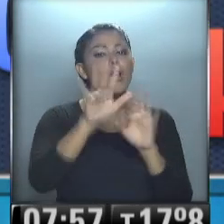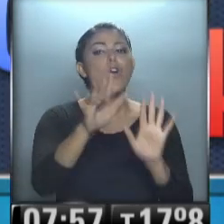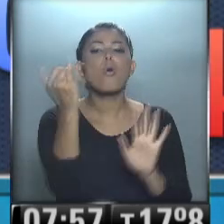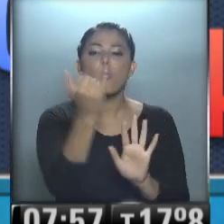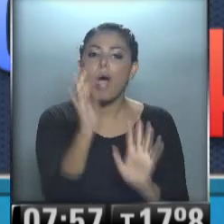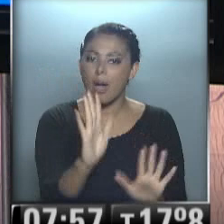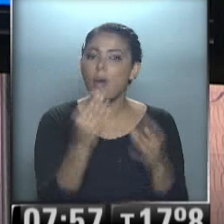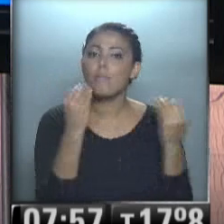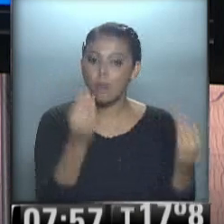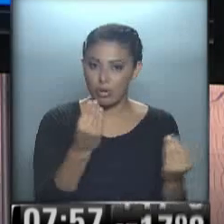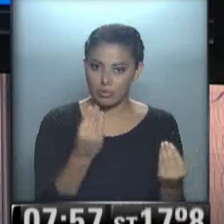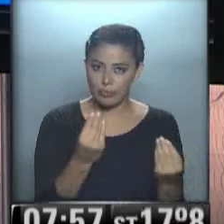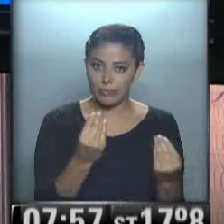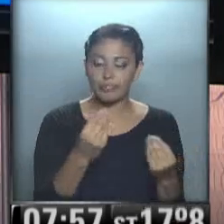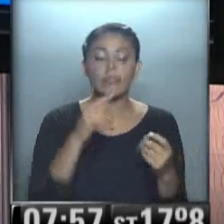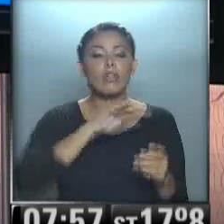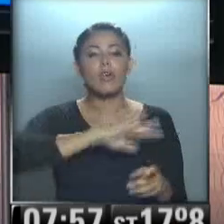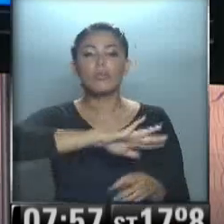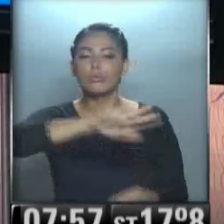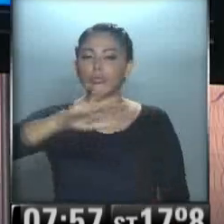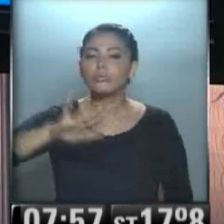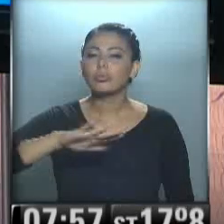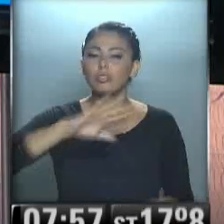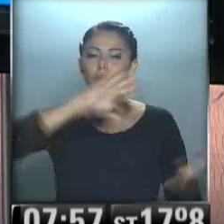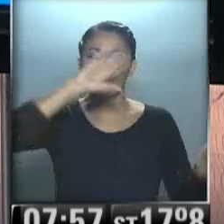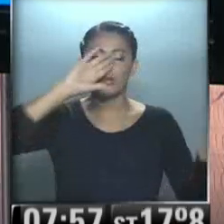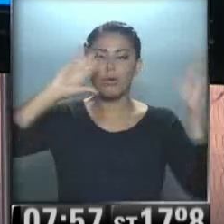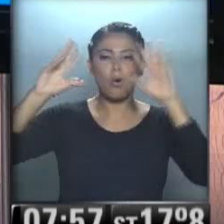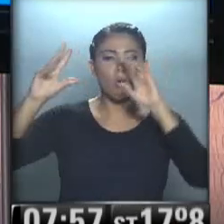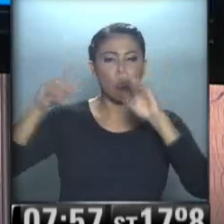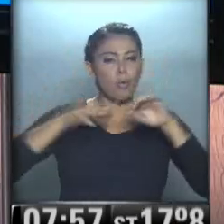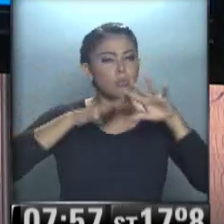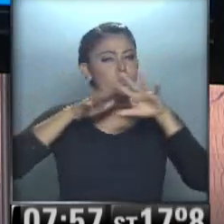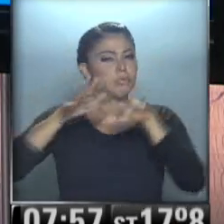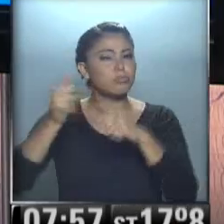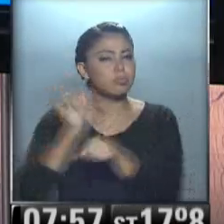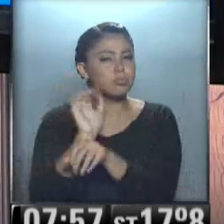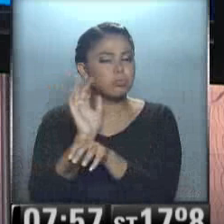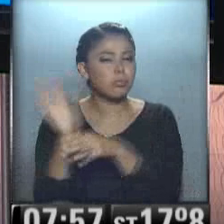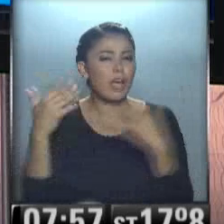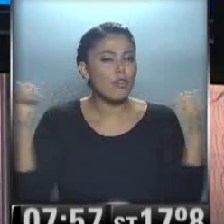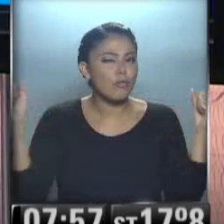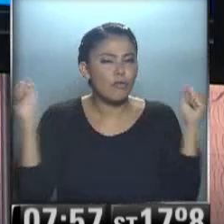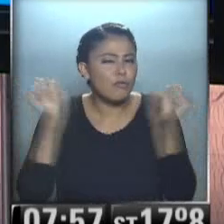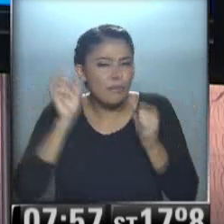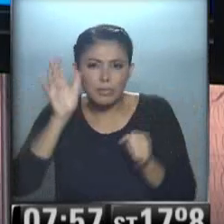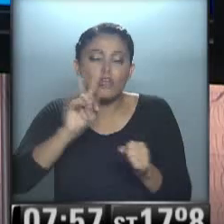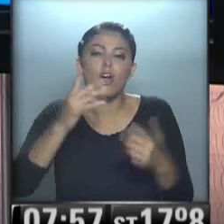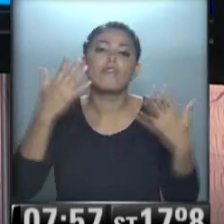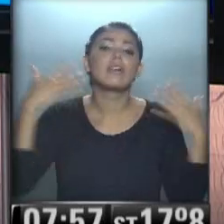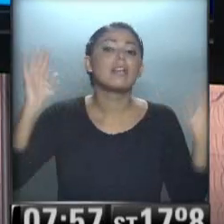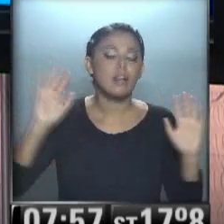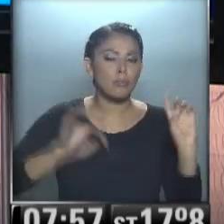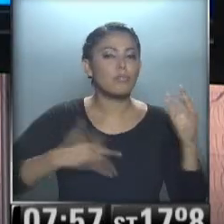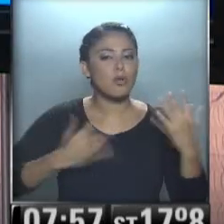jueves. ¿Por qué? Porque está avanzando ahí una zona de mucha nubosidad, una especie de frente de aire fresco, no frío, que va a dar incluso